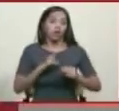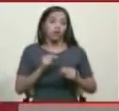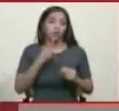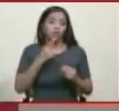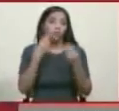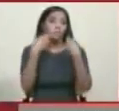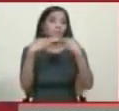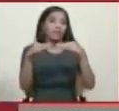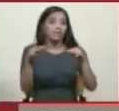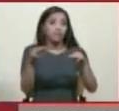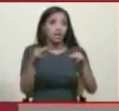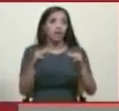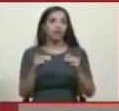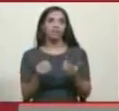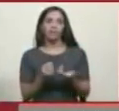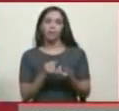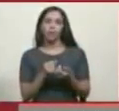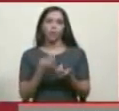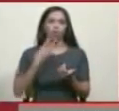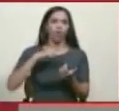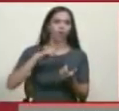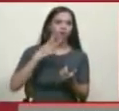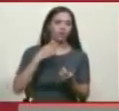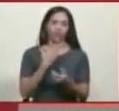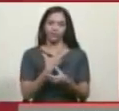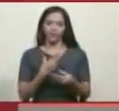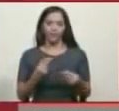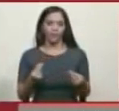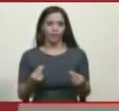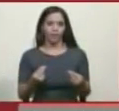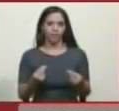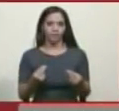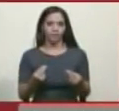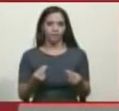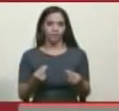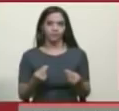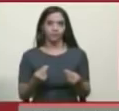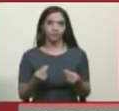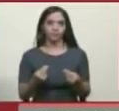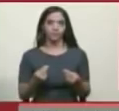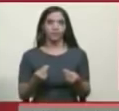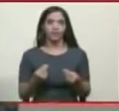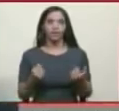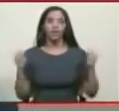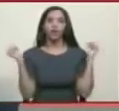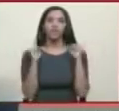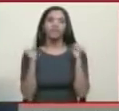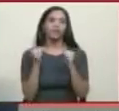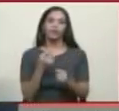mensaje que estamos doblándonos, de que nos pegó el frío. No.